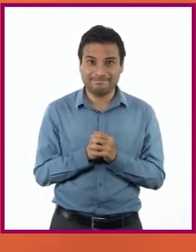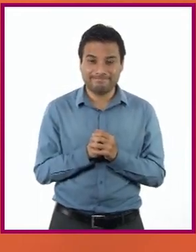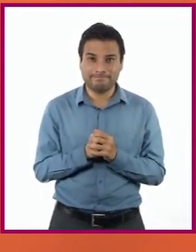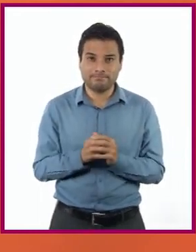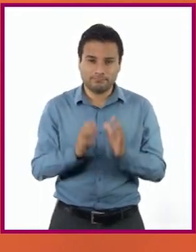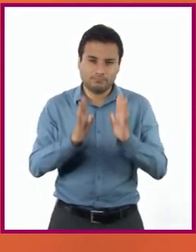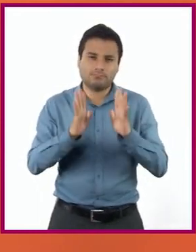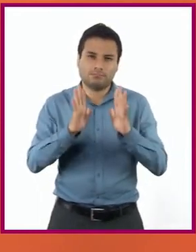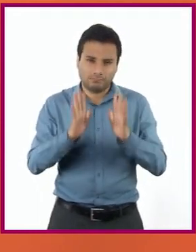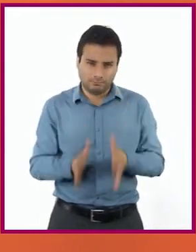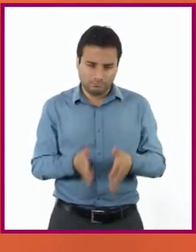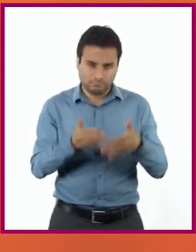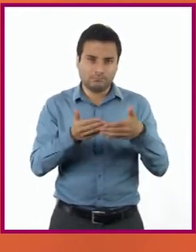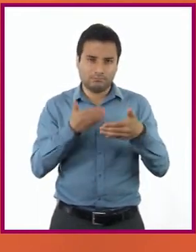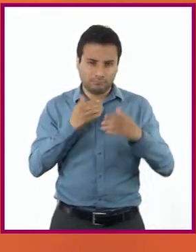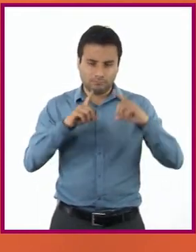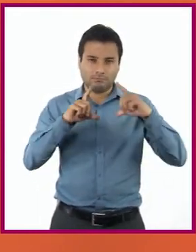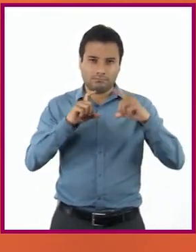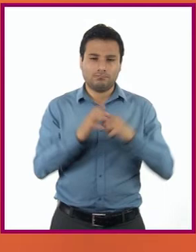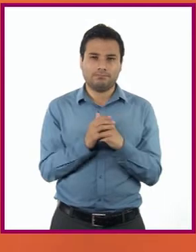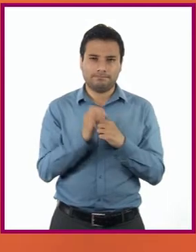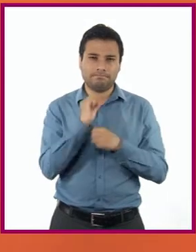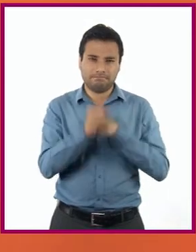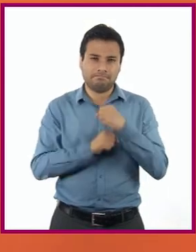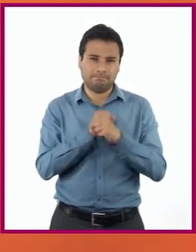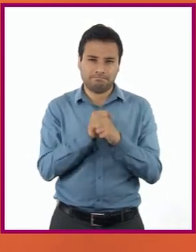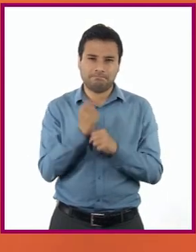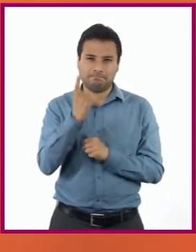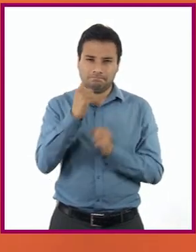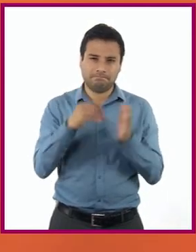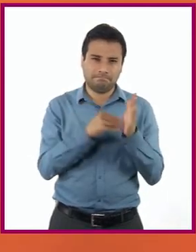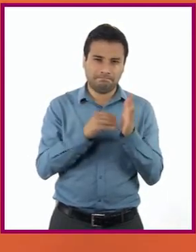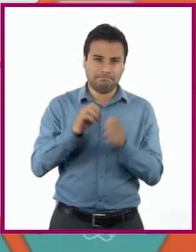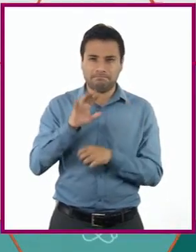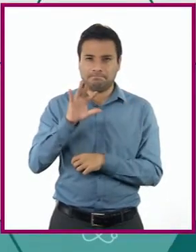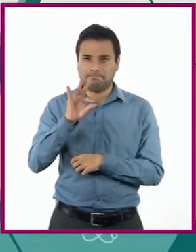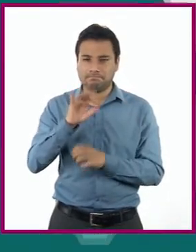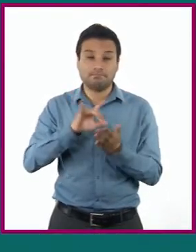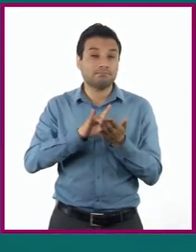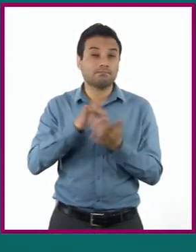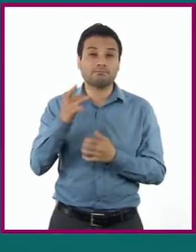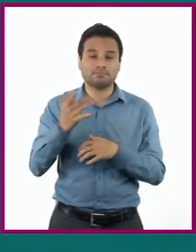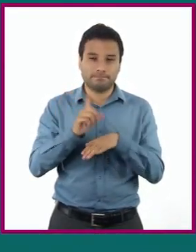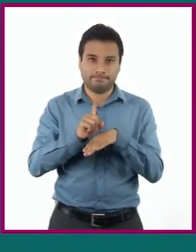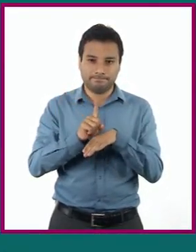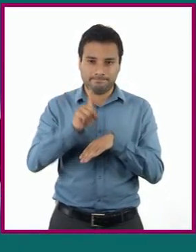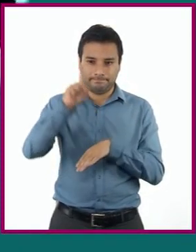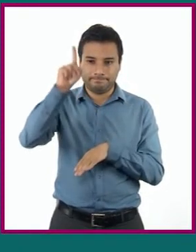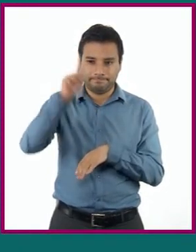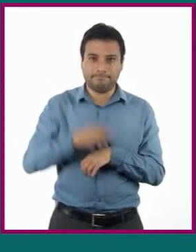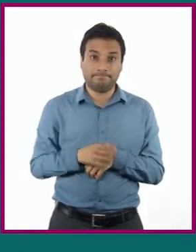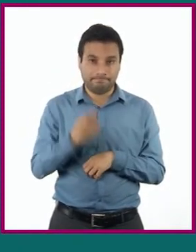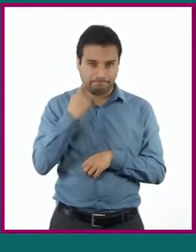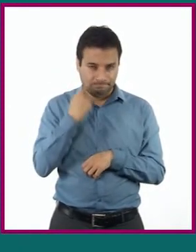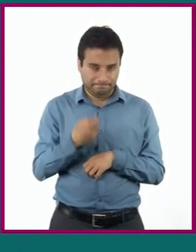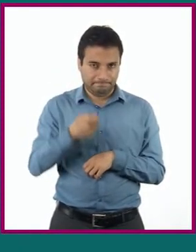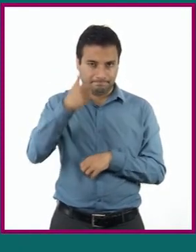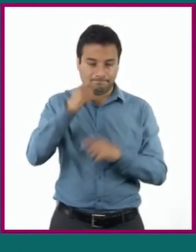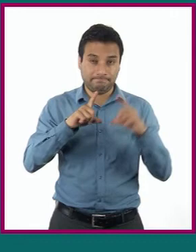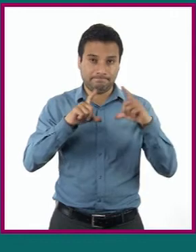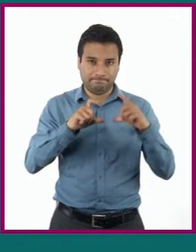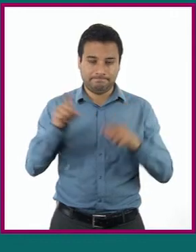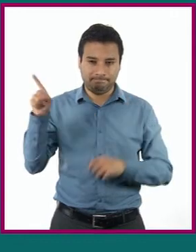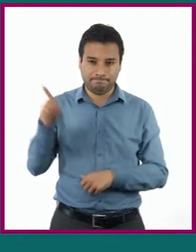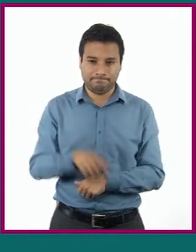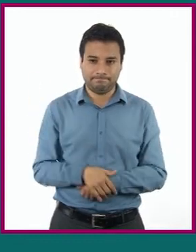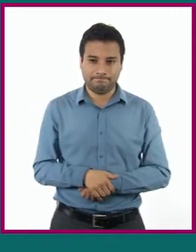sido fotografiada en la década de los 40 por un cohete. Esta es la primera foto en la que se pudo